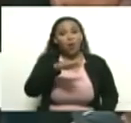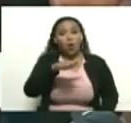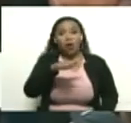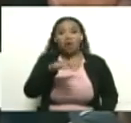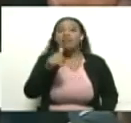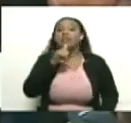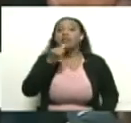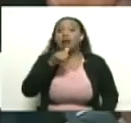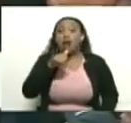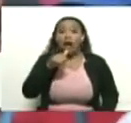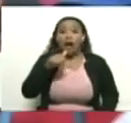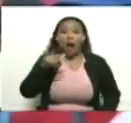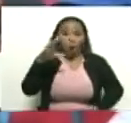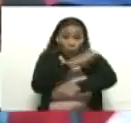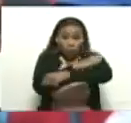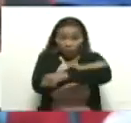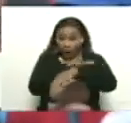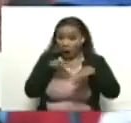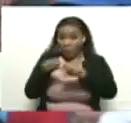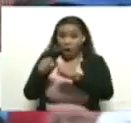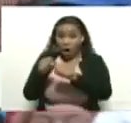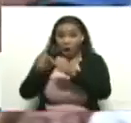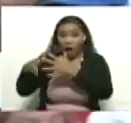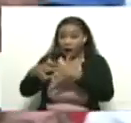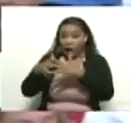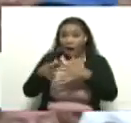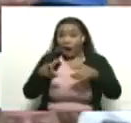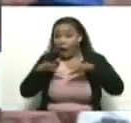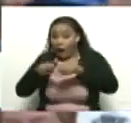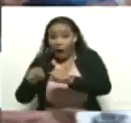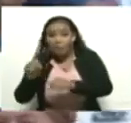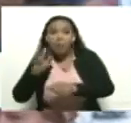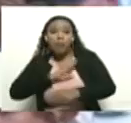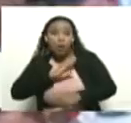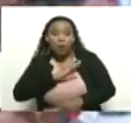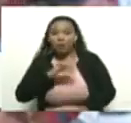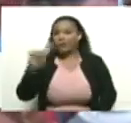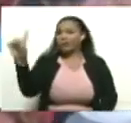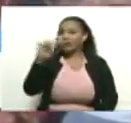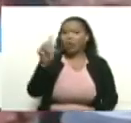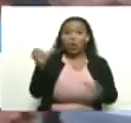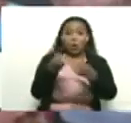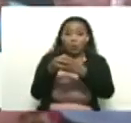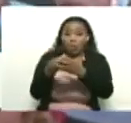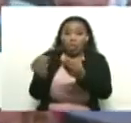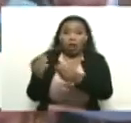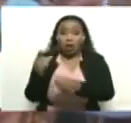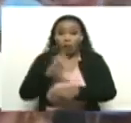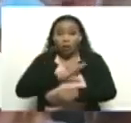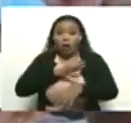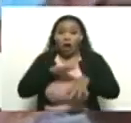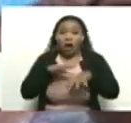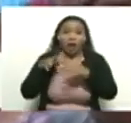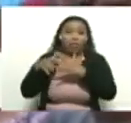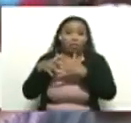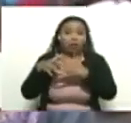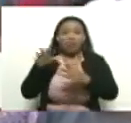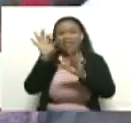la oligarquía, no le pertenece a la burguesía, no le pertenece a los grupos económicos y mucho menos al imperio